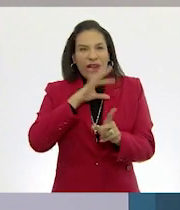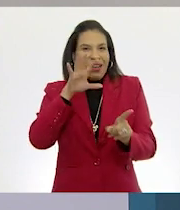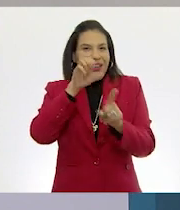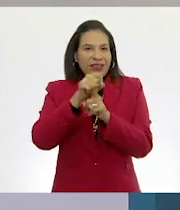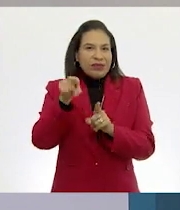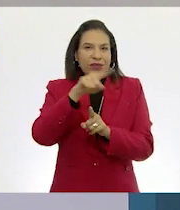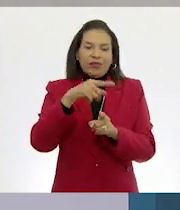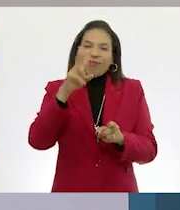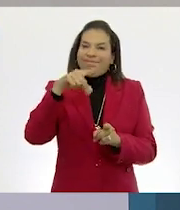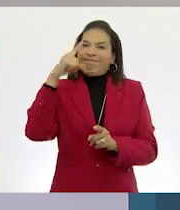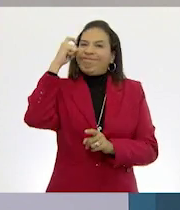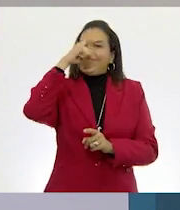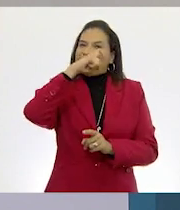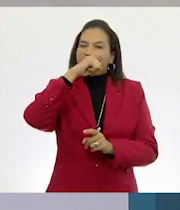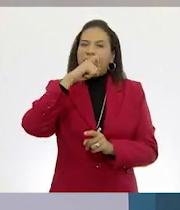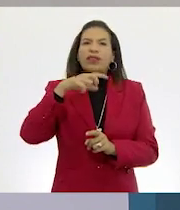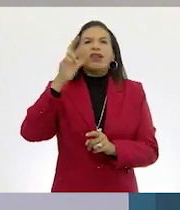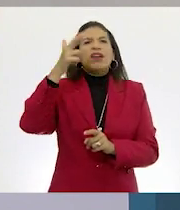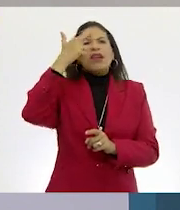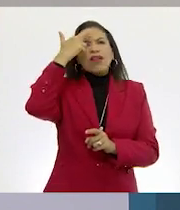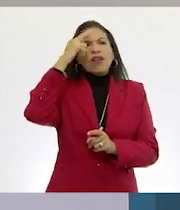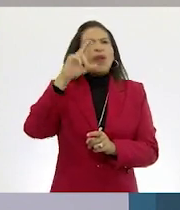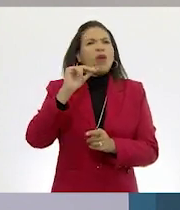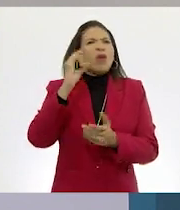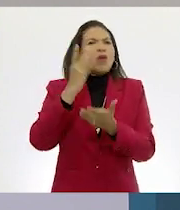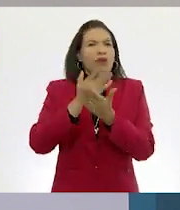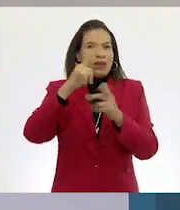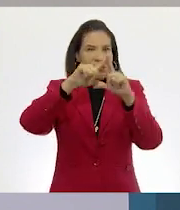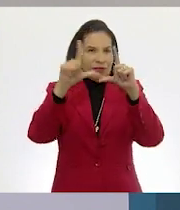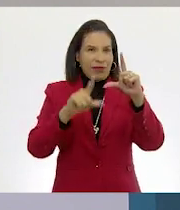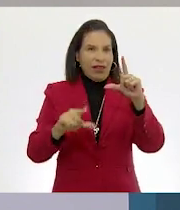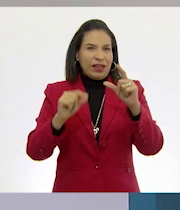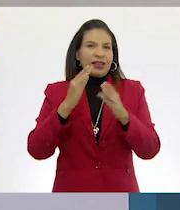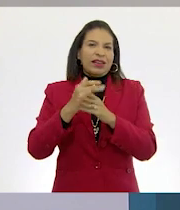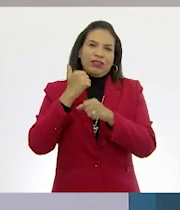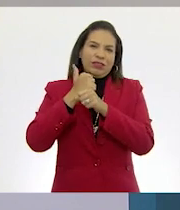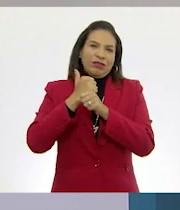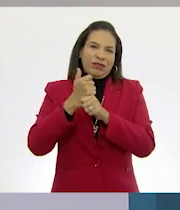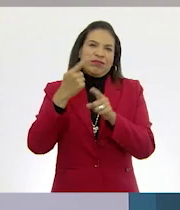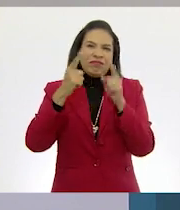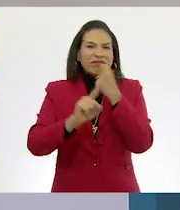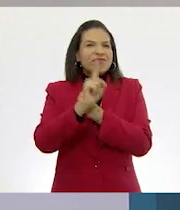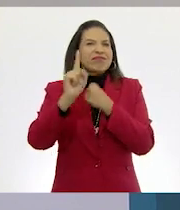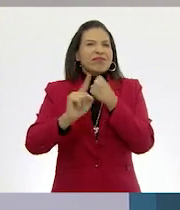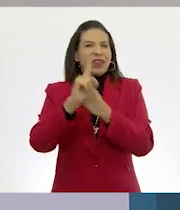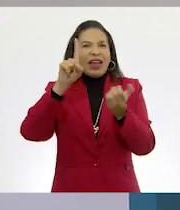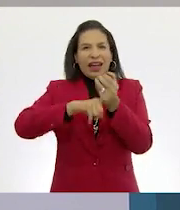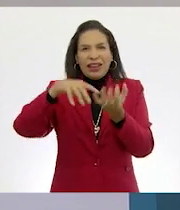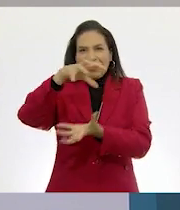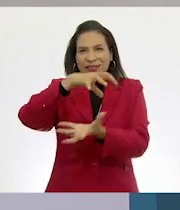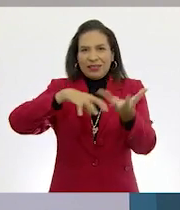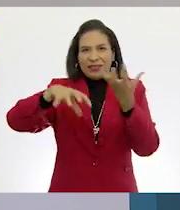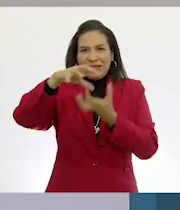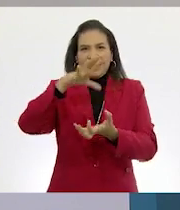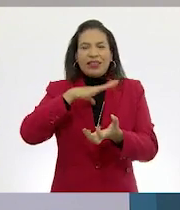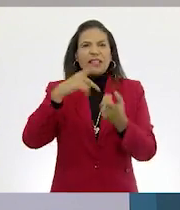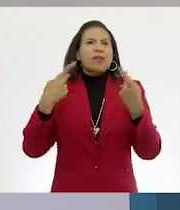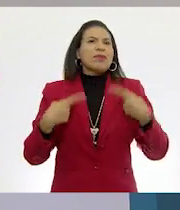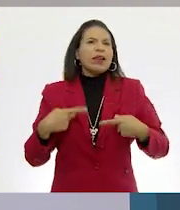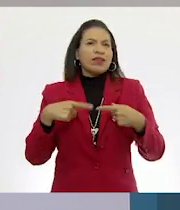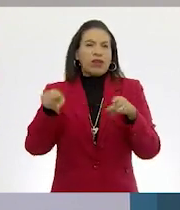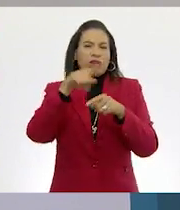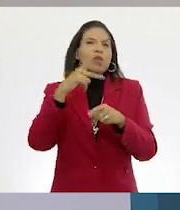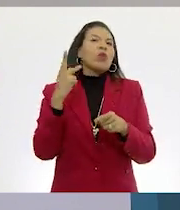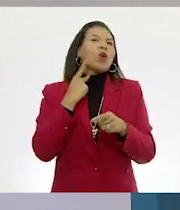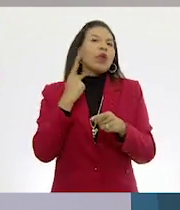lograrlo era muy difícil. Recuerda que no solamente el país había pasado por bastantes conflictos internos en los que se enfrentaban personas de la